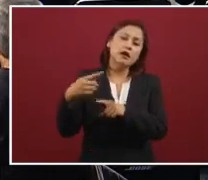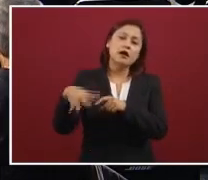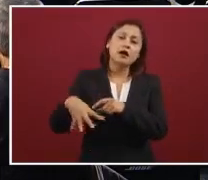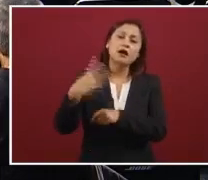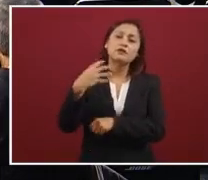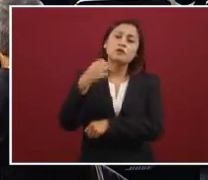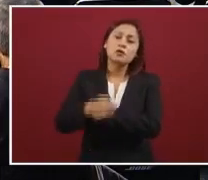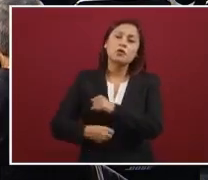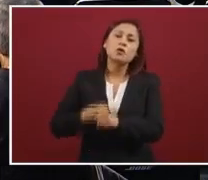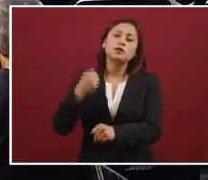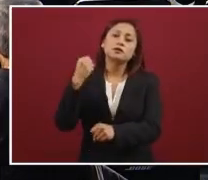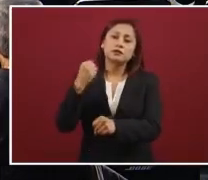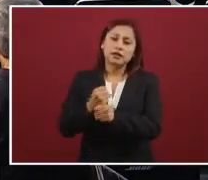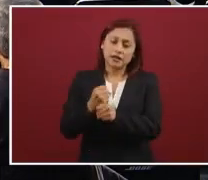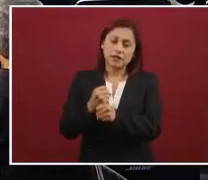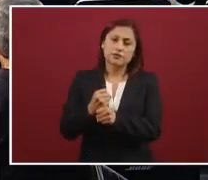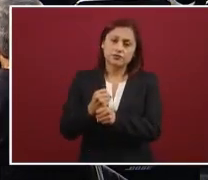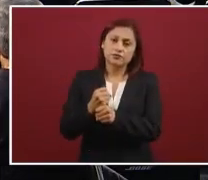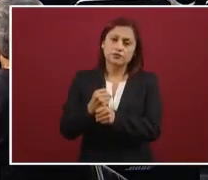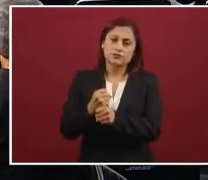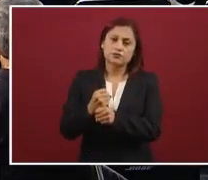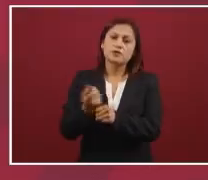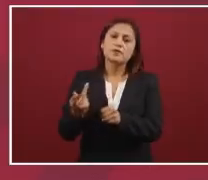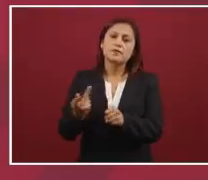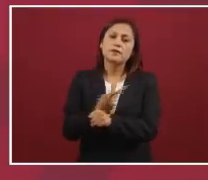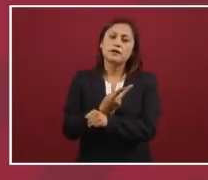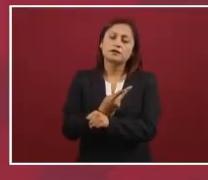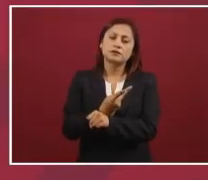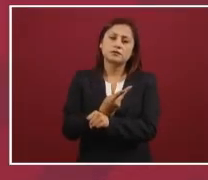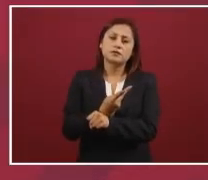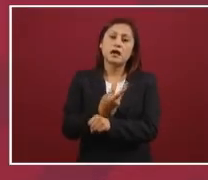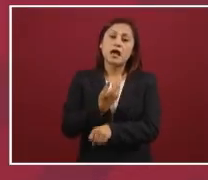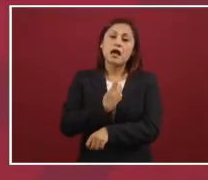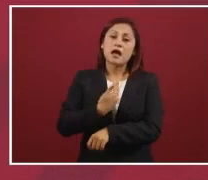el presidente Juárez cambió, creo,